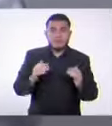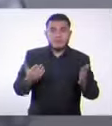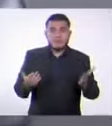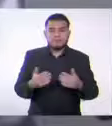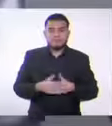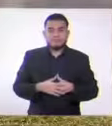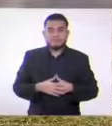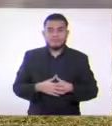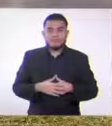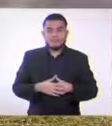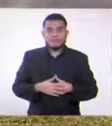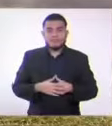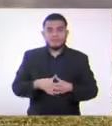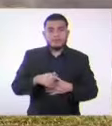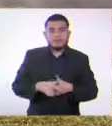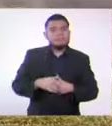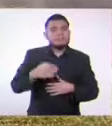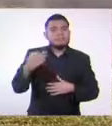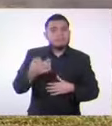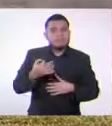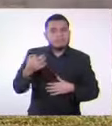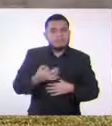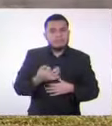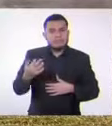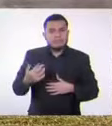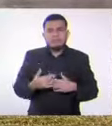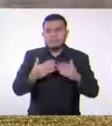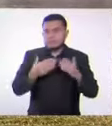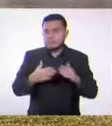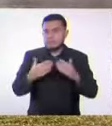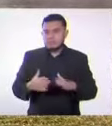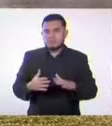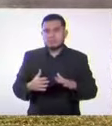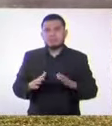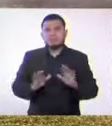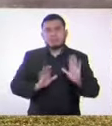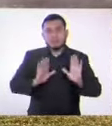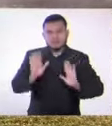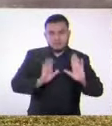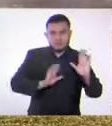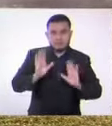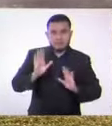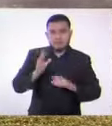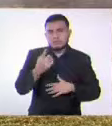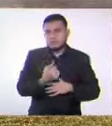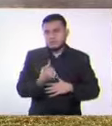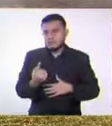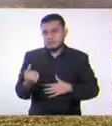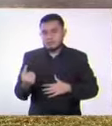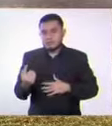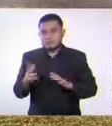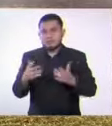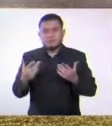es totalmente necesaria en distintas actividades humanas como